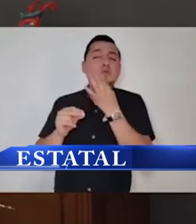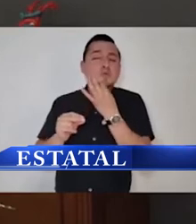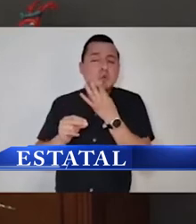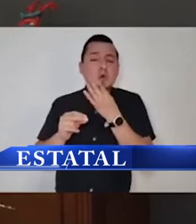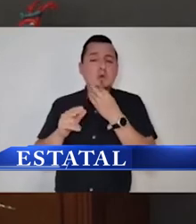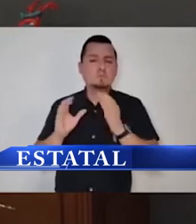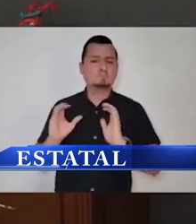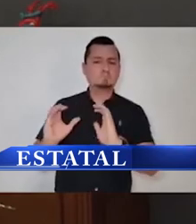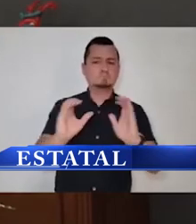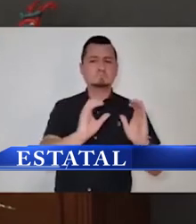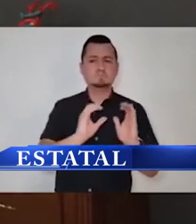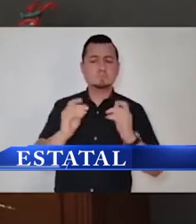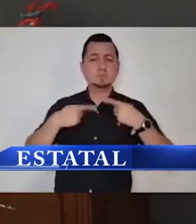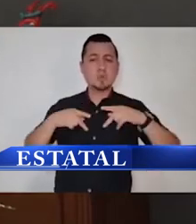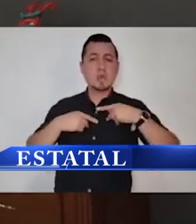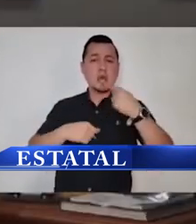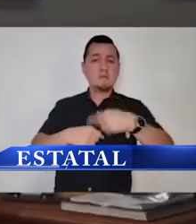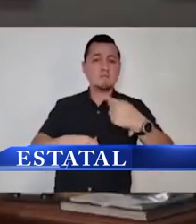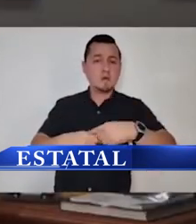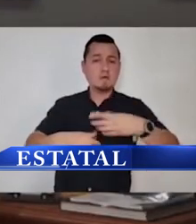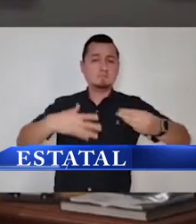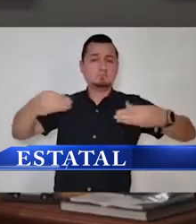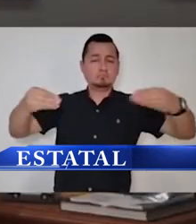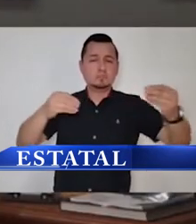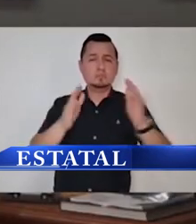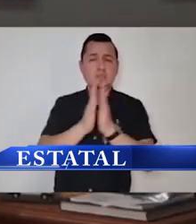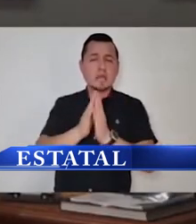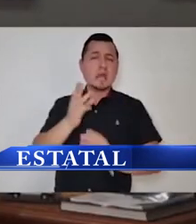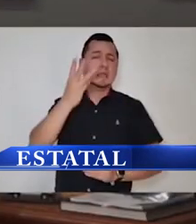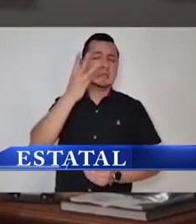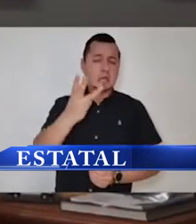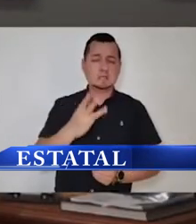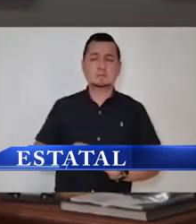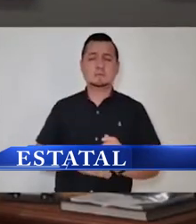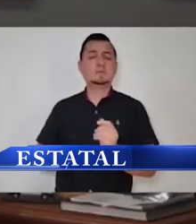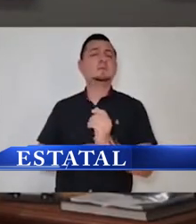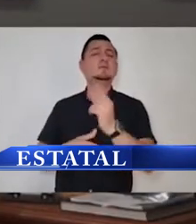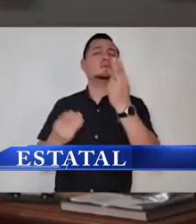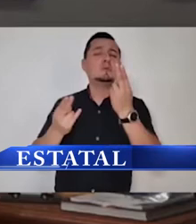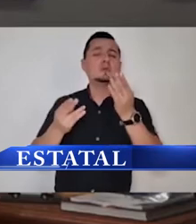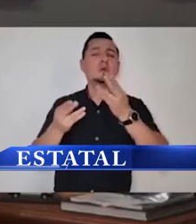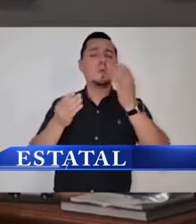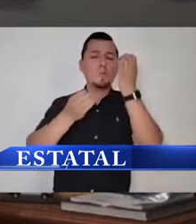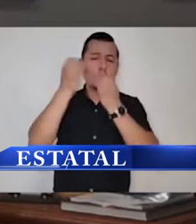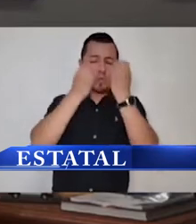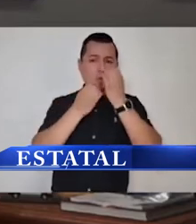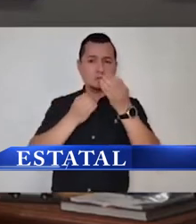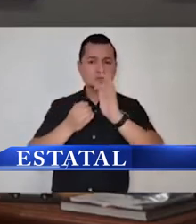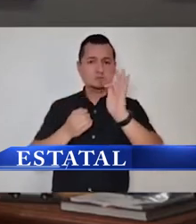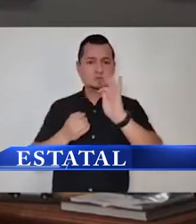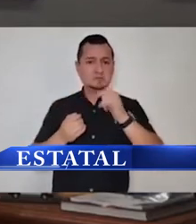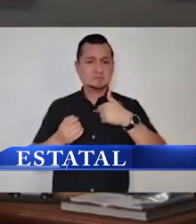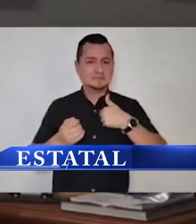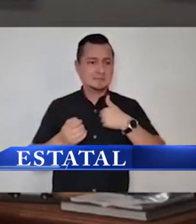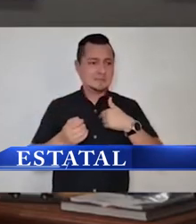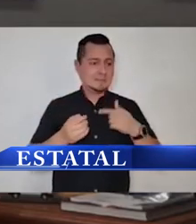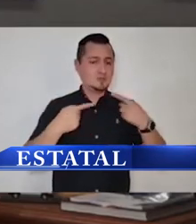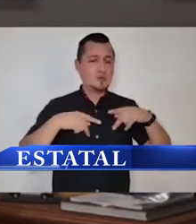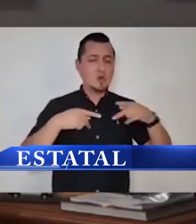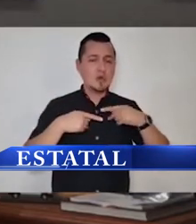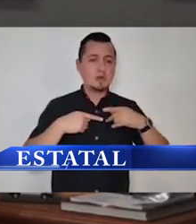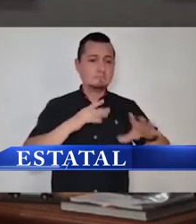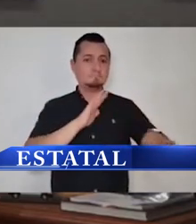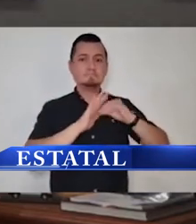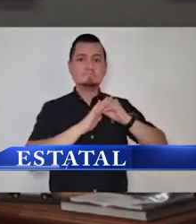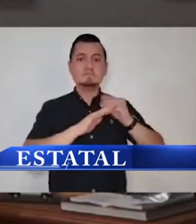el cuidado de las personas enfermas. 3. Acudamos a hacernos pruebas si tenemos contacto estrecho